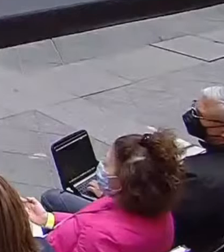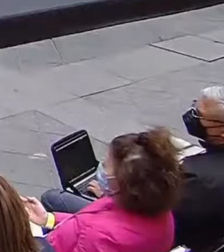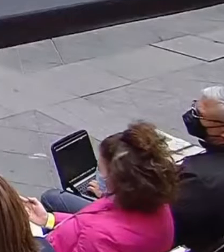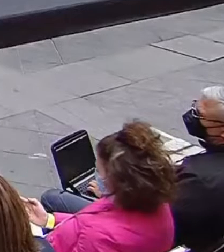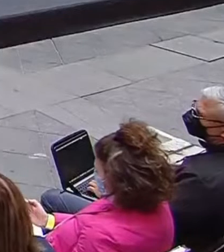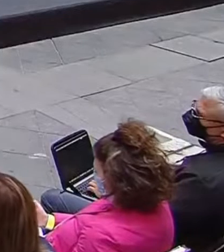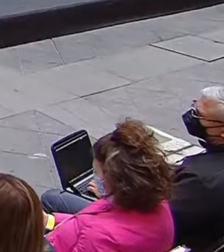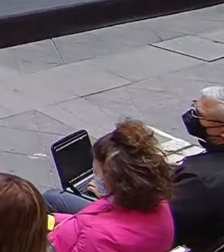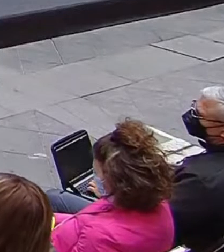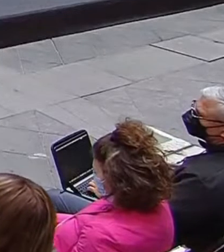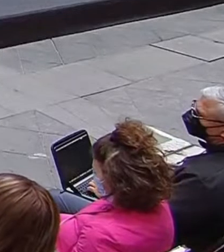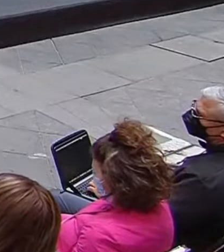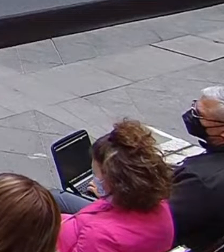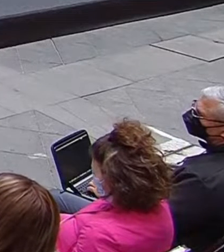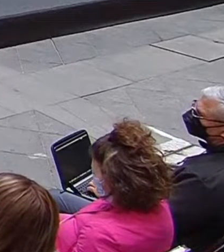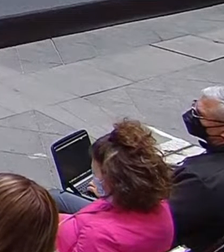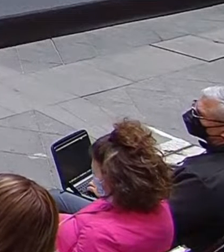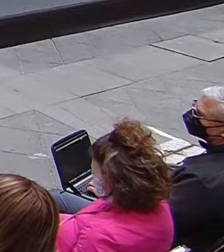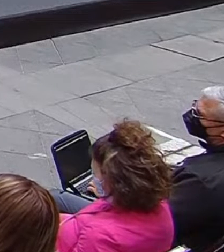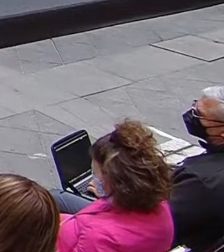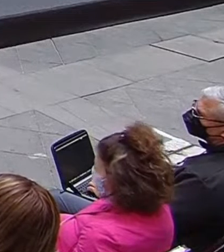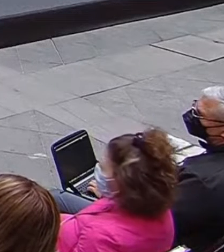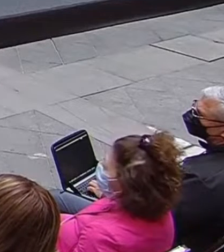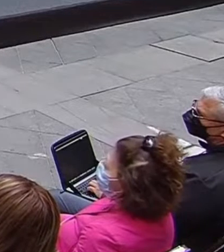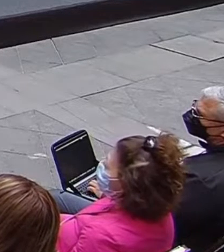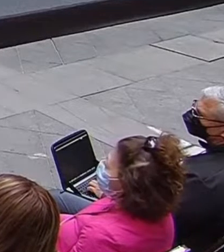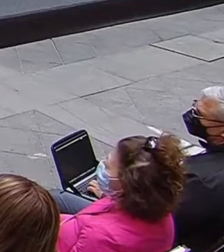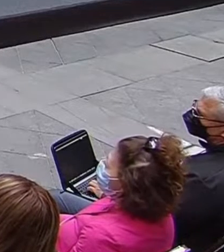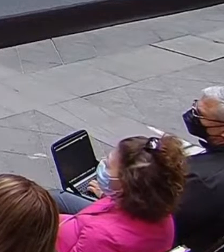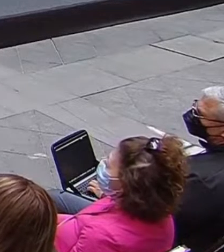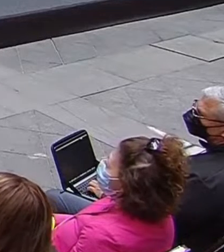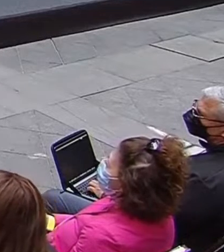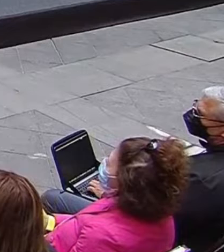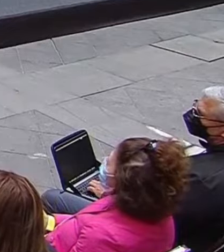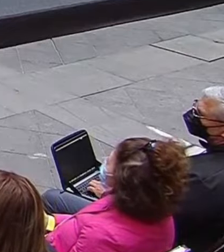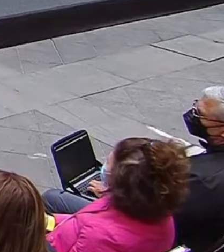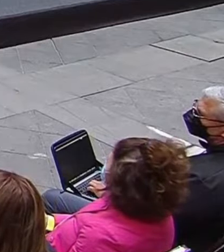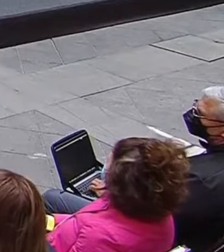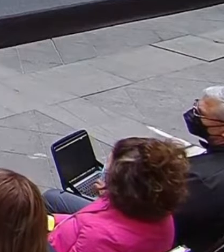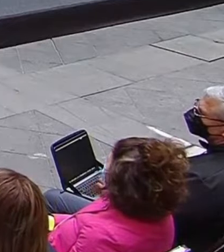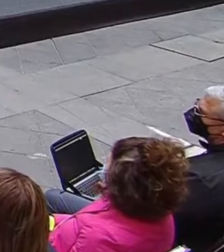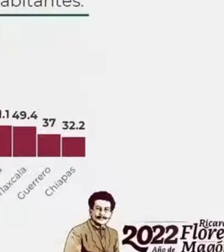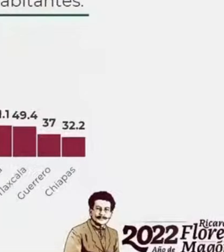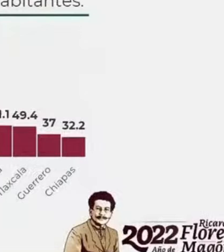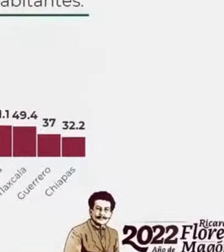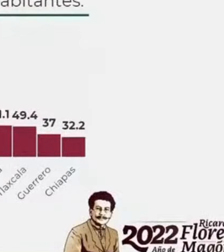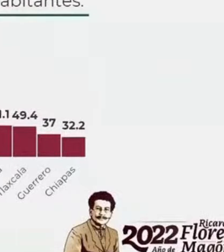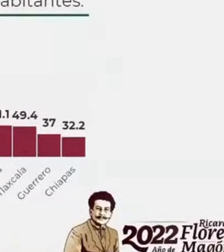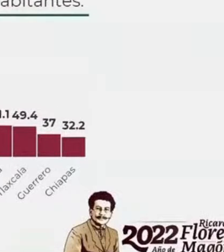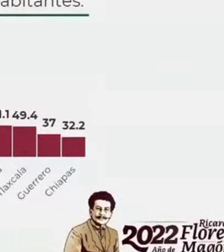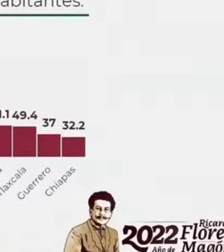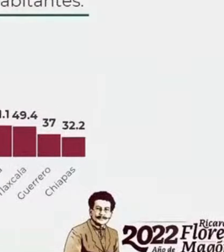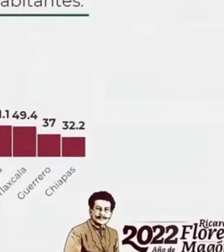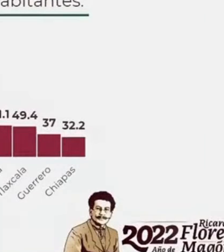formación de especialistas, hay que considerar la tasa de los médicos especialistas, y es un acuerdo por 100,000 habitantes,